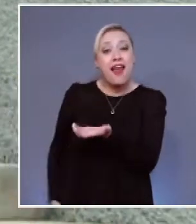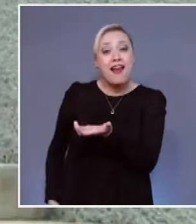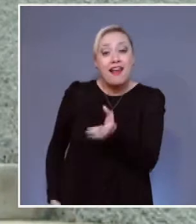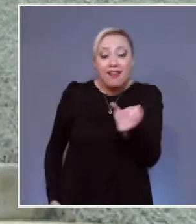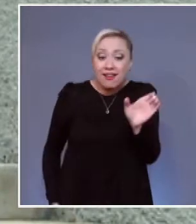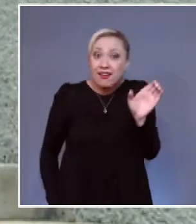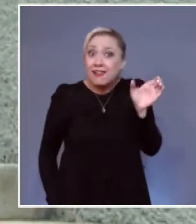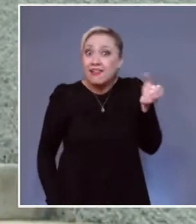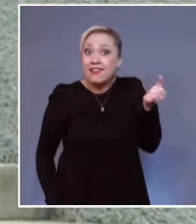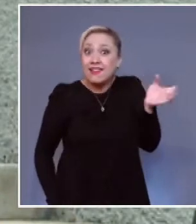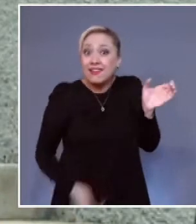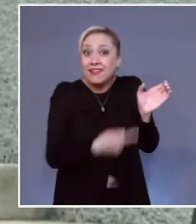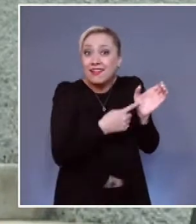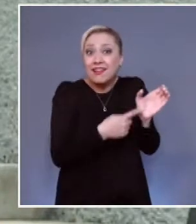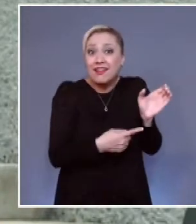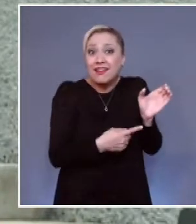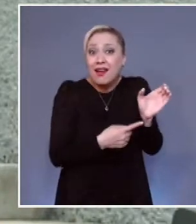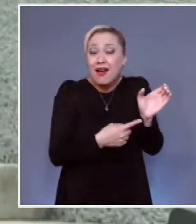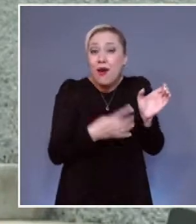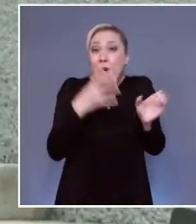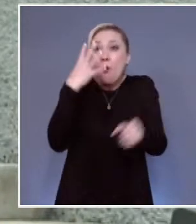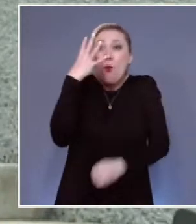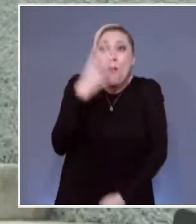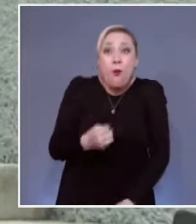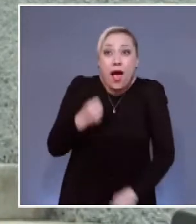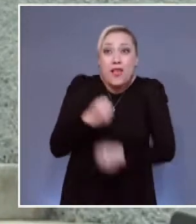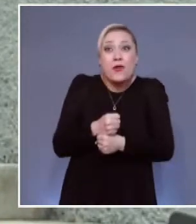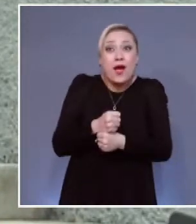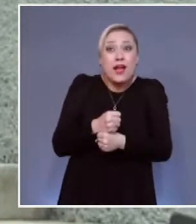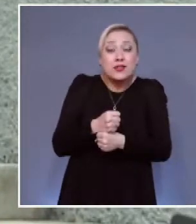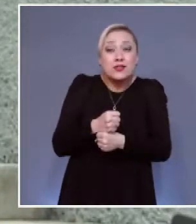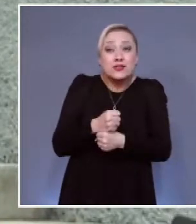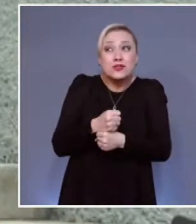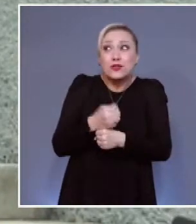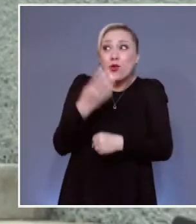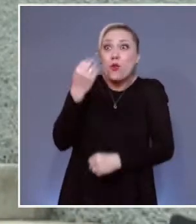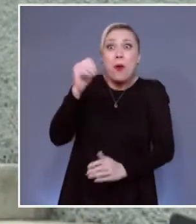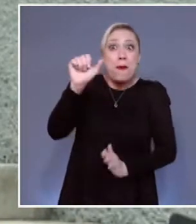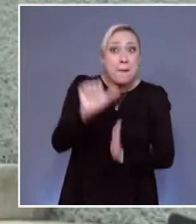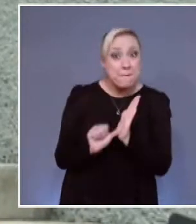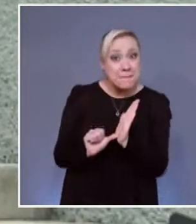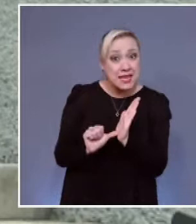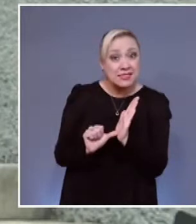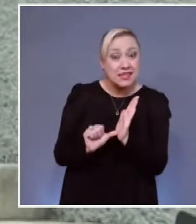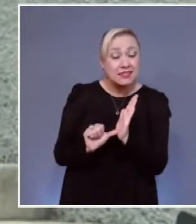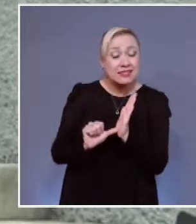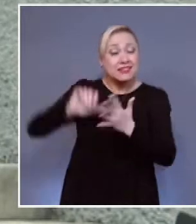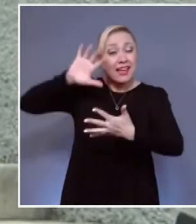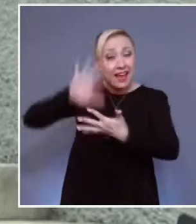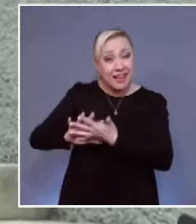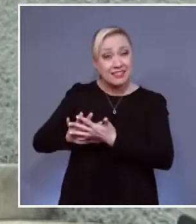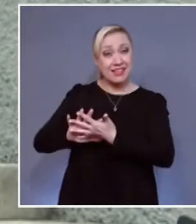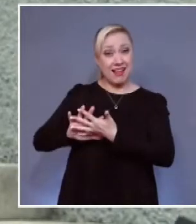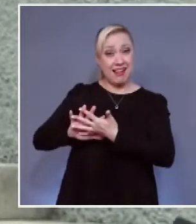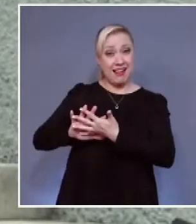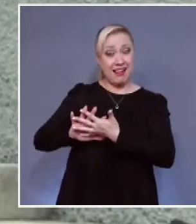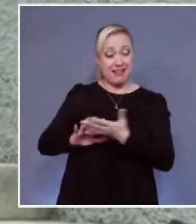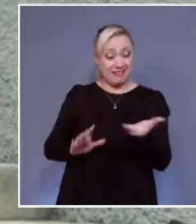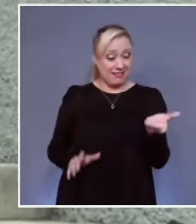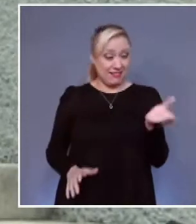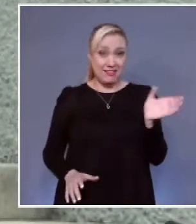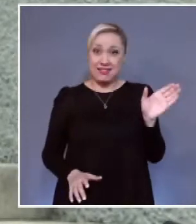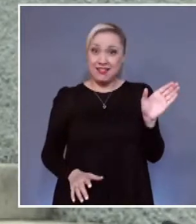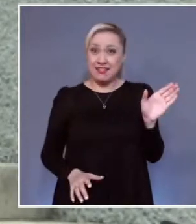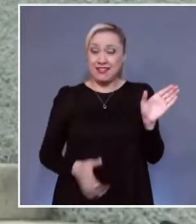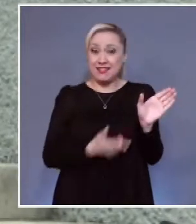pena de 4 años, 9 meses, pues nos hace ver el tipo de sistema jurídico que tenemos, un sistema punitivista, un